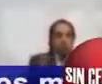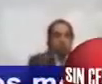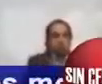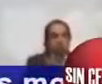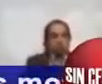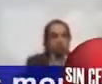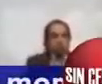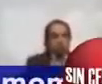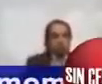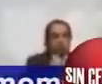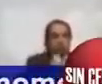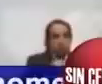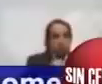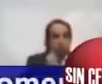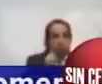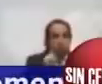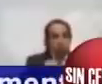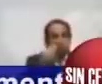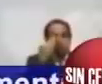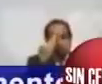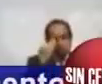también fue pues mucho tiempo después.